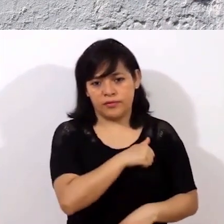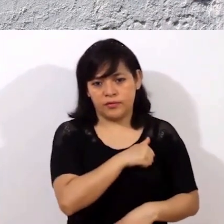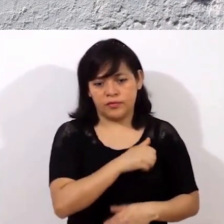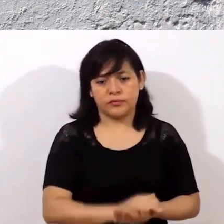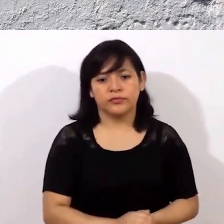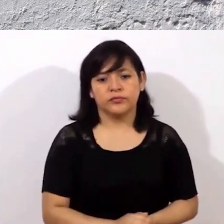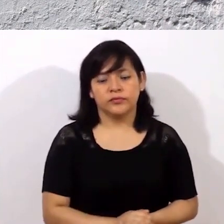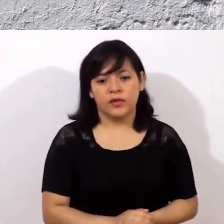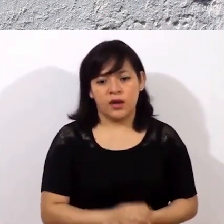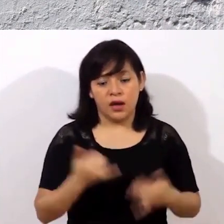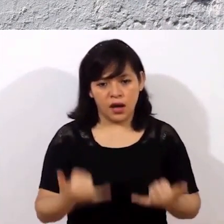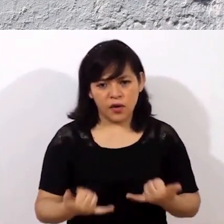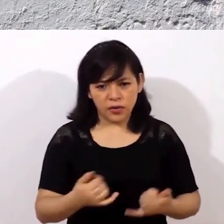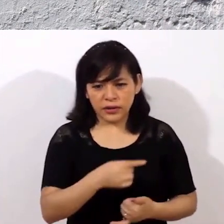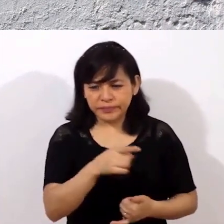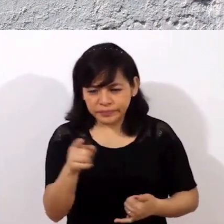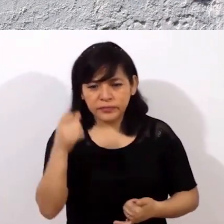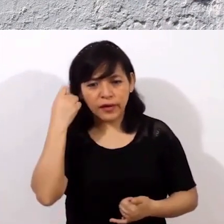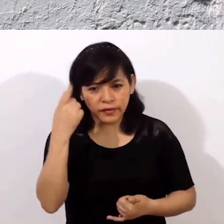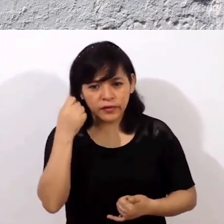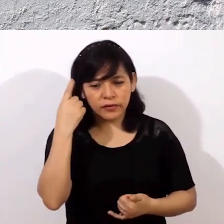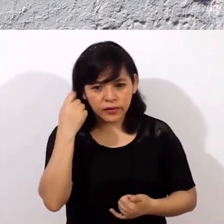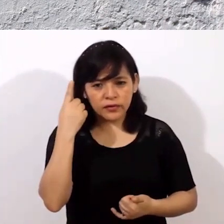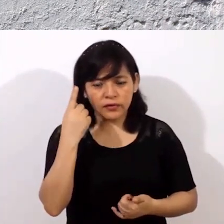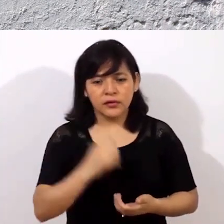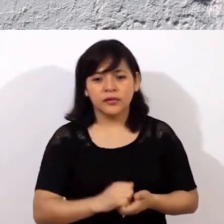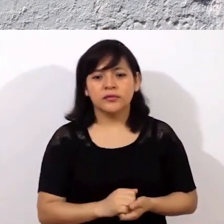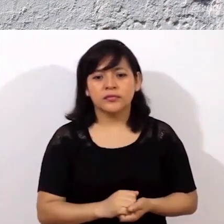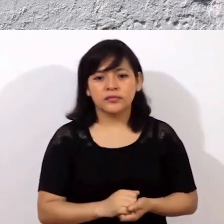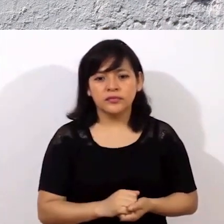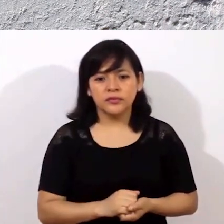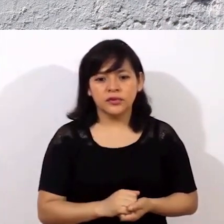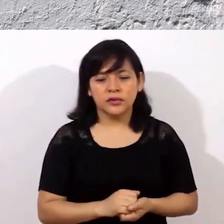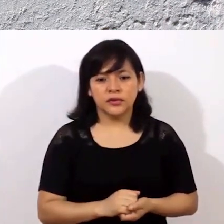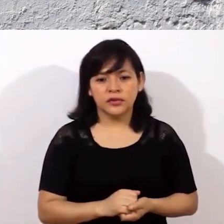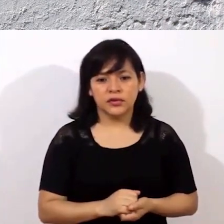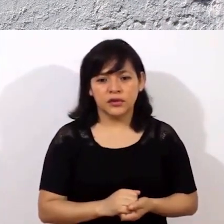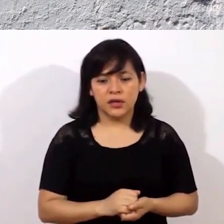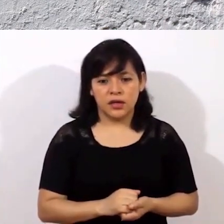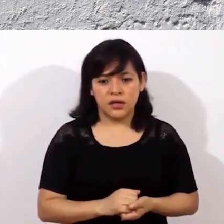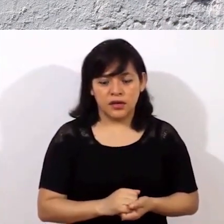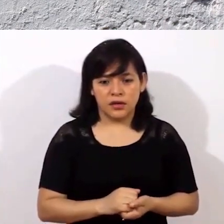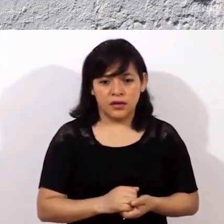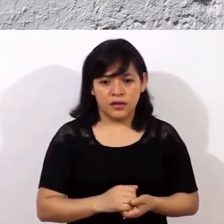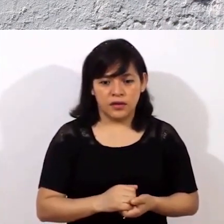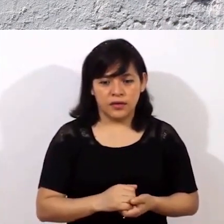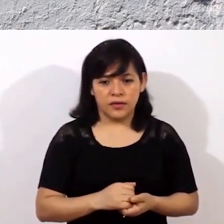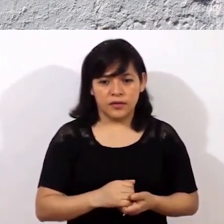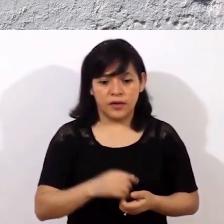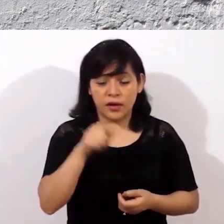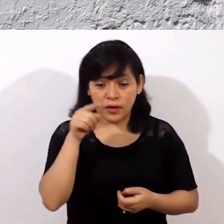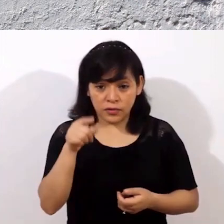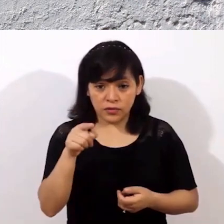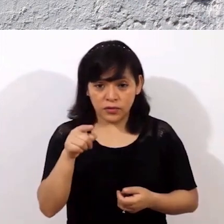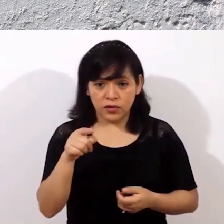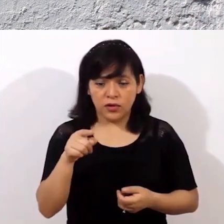dioses paganos. Aquí tenemos que entender algo, querido hermano y amigo. No siempre hay